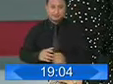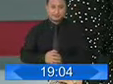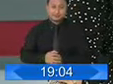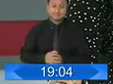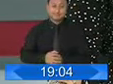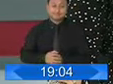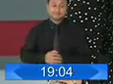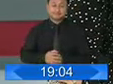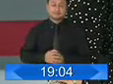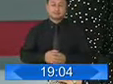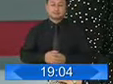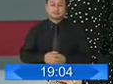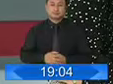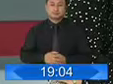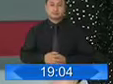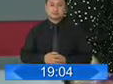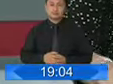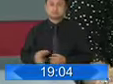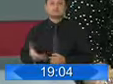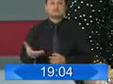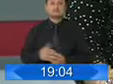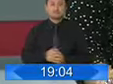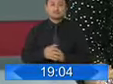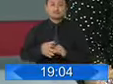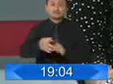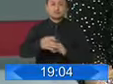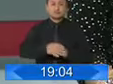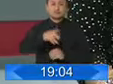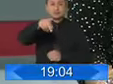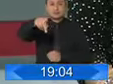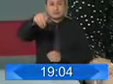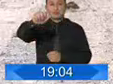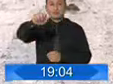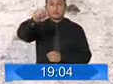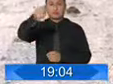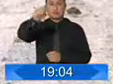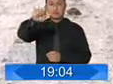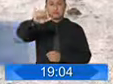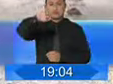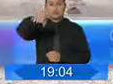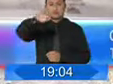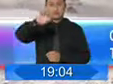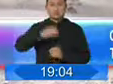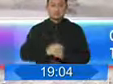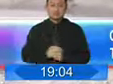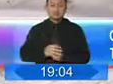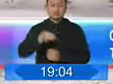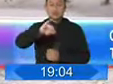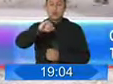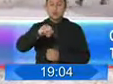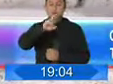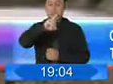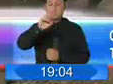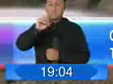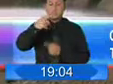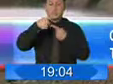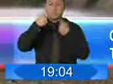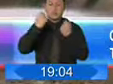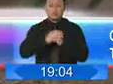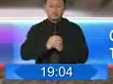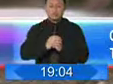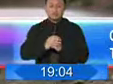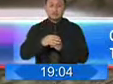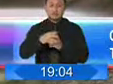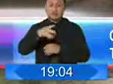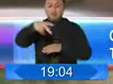dejándolo bajo los escombros. Este hecho sucedió en el Cantón Pasaje. El jueves 20 de marzo, un deslave que se produjo en el